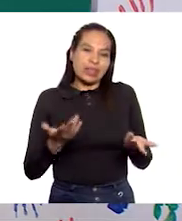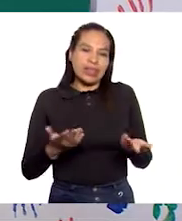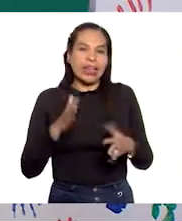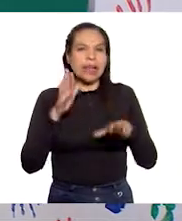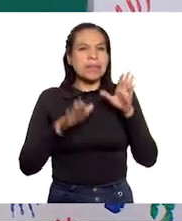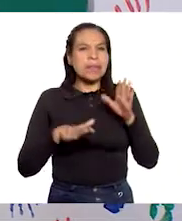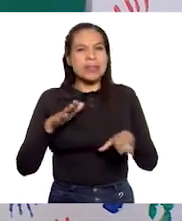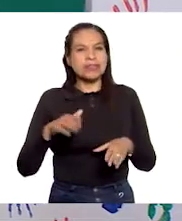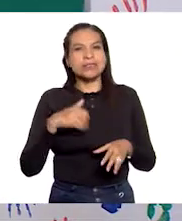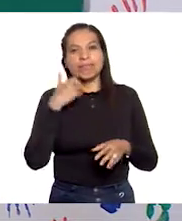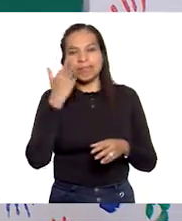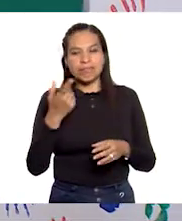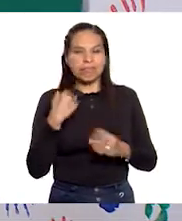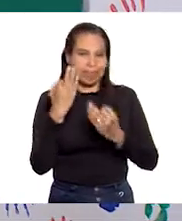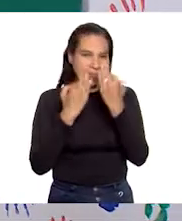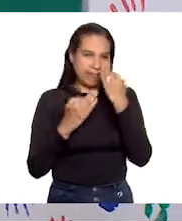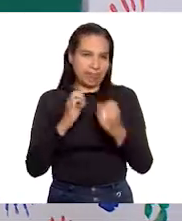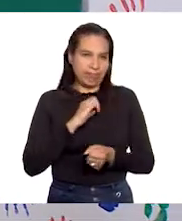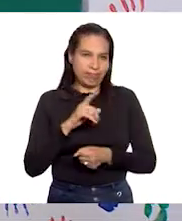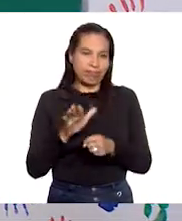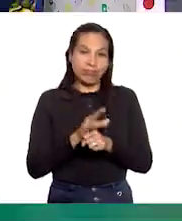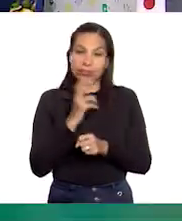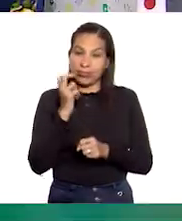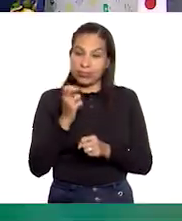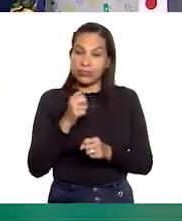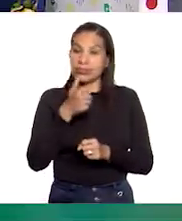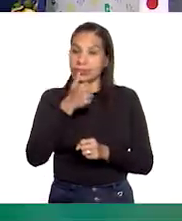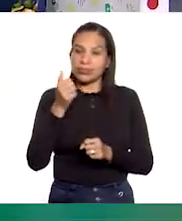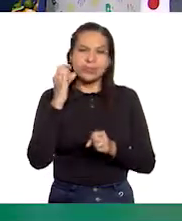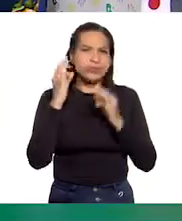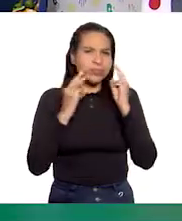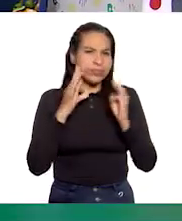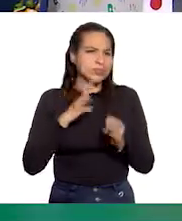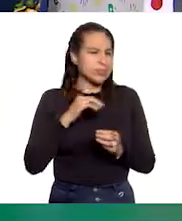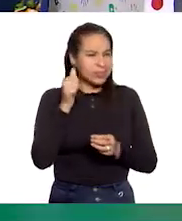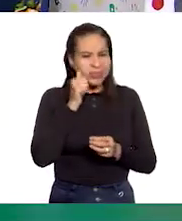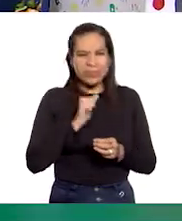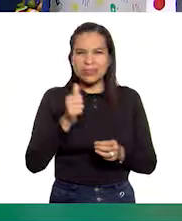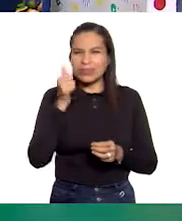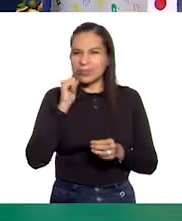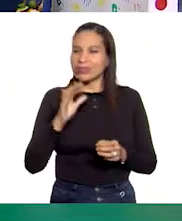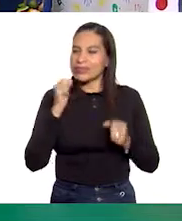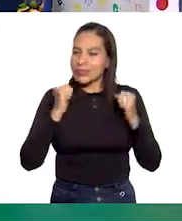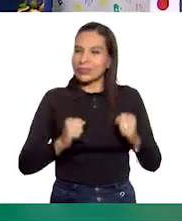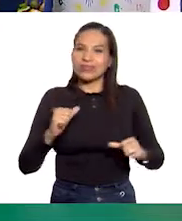nos traten de manera especial. Así que en cada museo casi siempre tienen